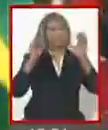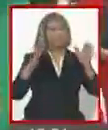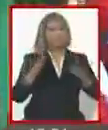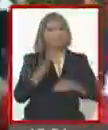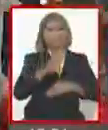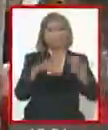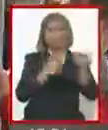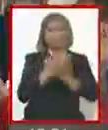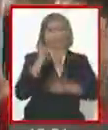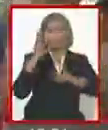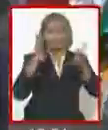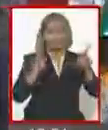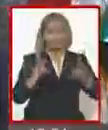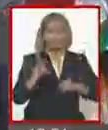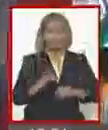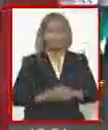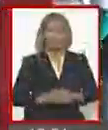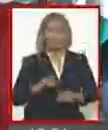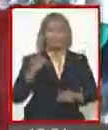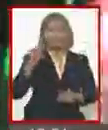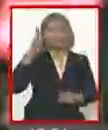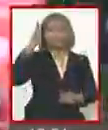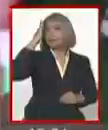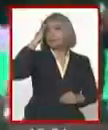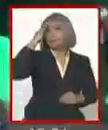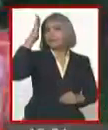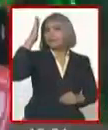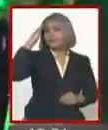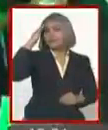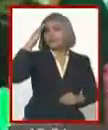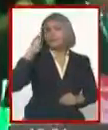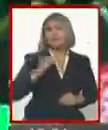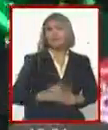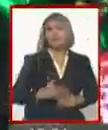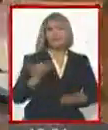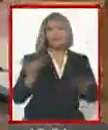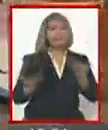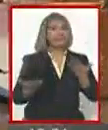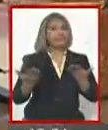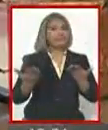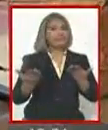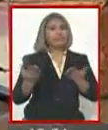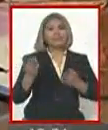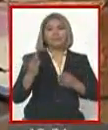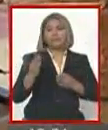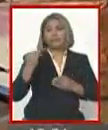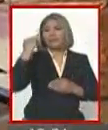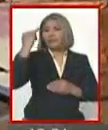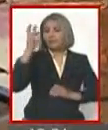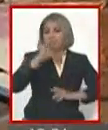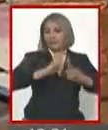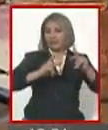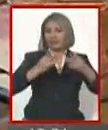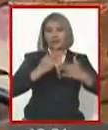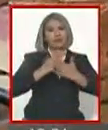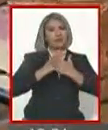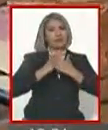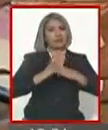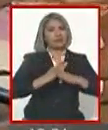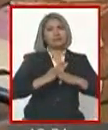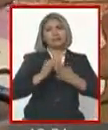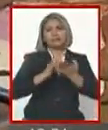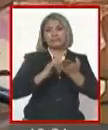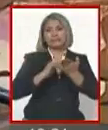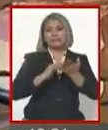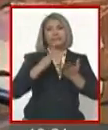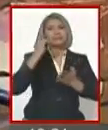población y que nos reconoce la posición del pueblo boliviano en rechazo a la